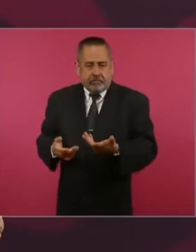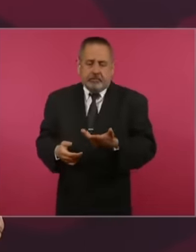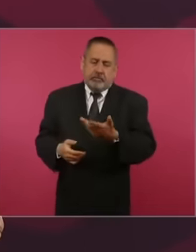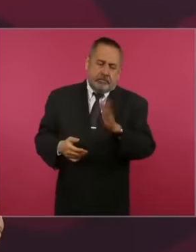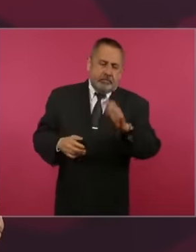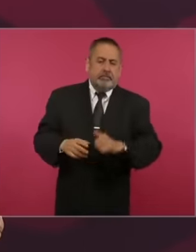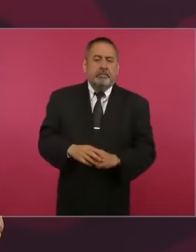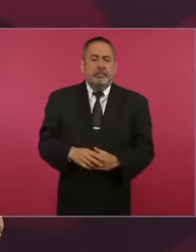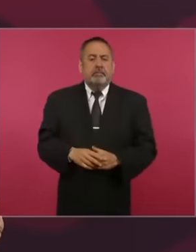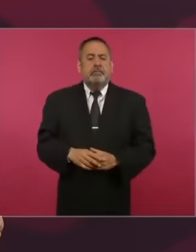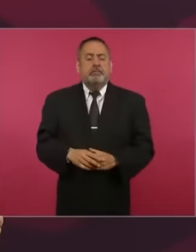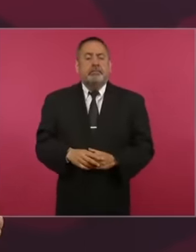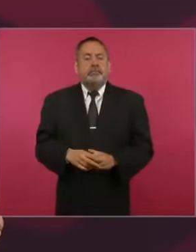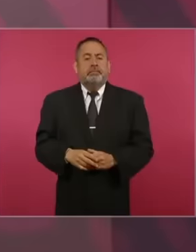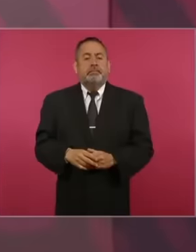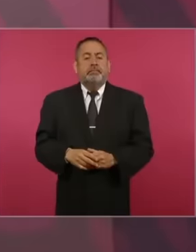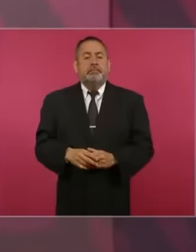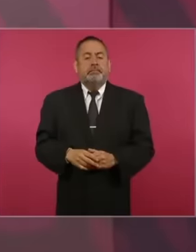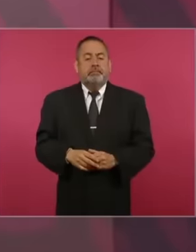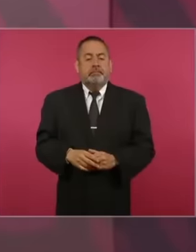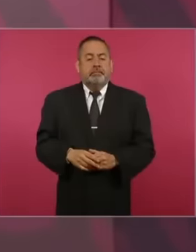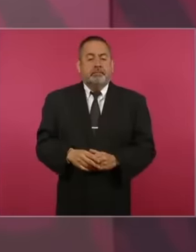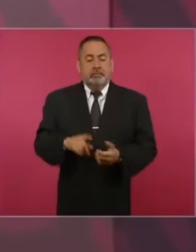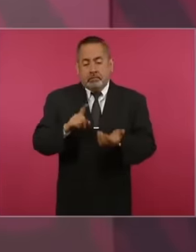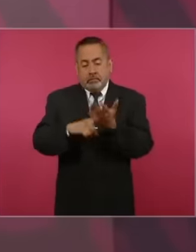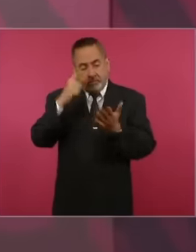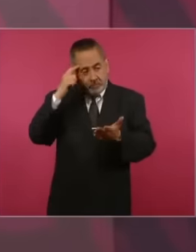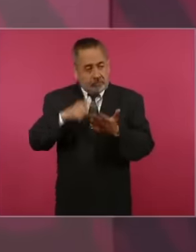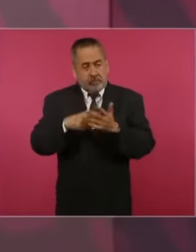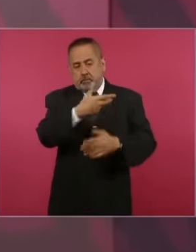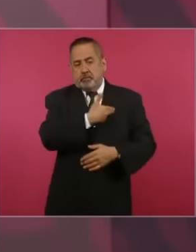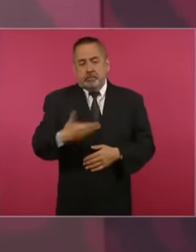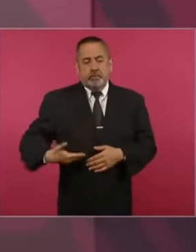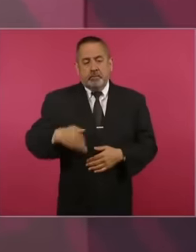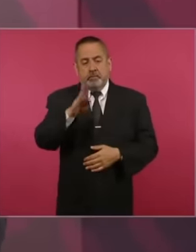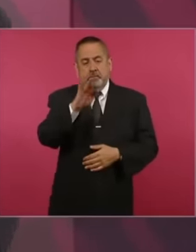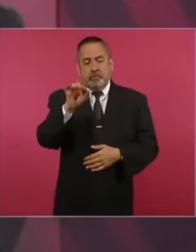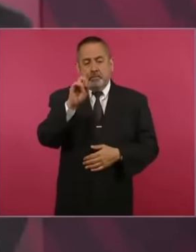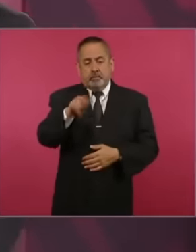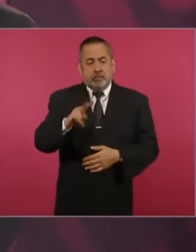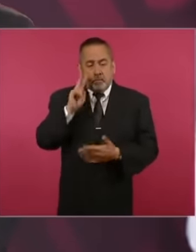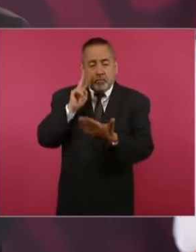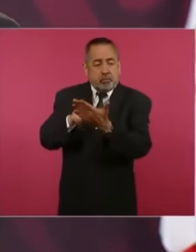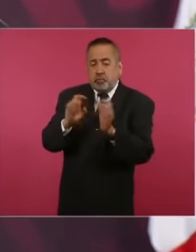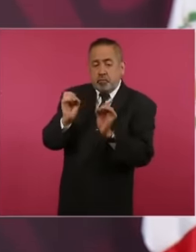suponemos no había visto el presidente Biden,